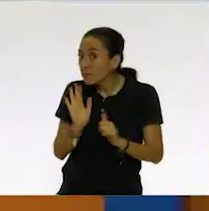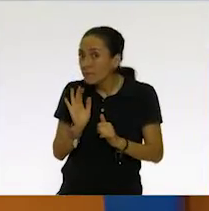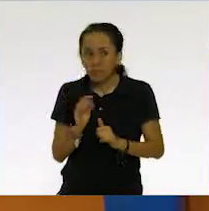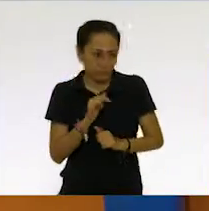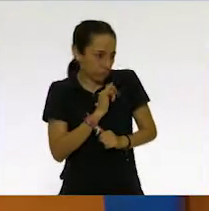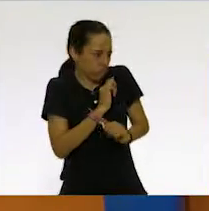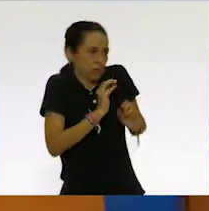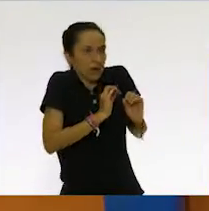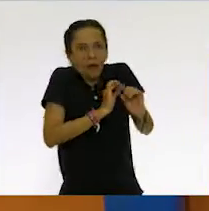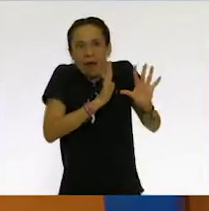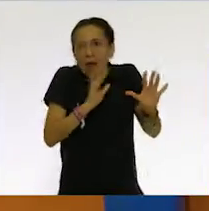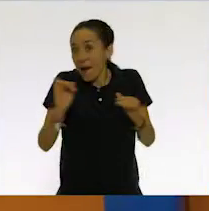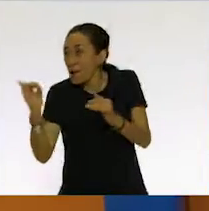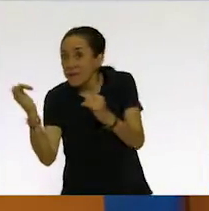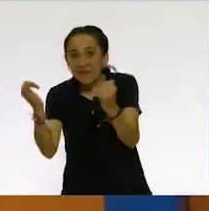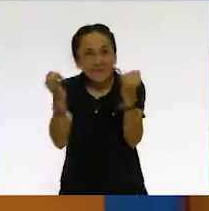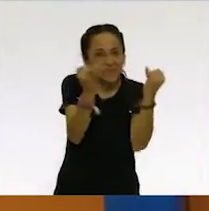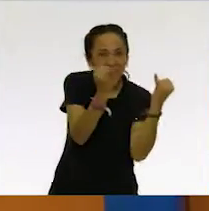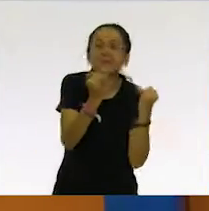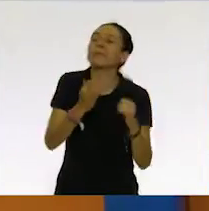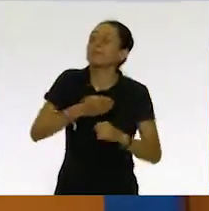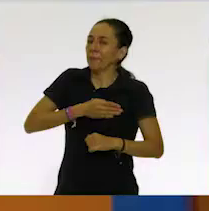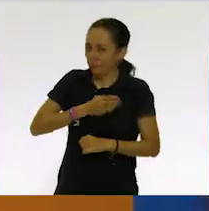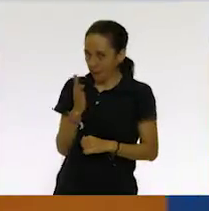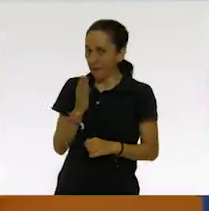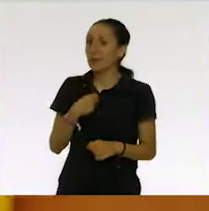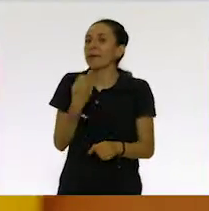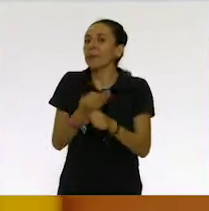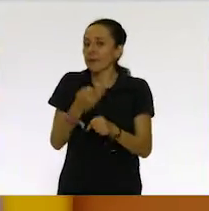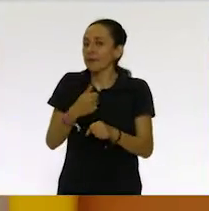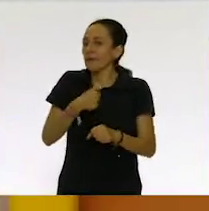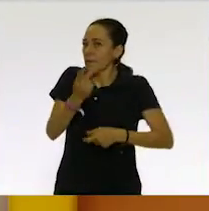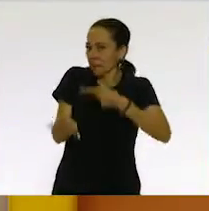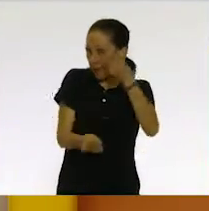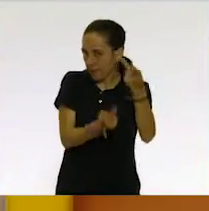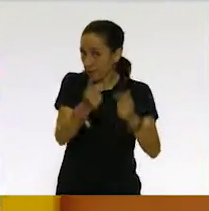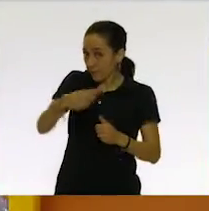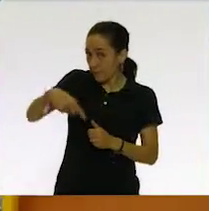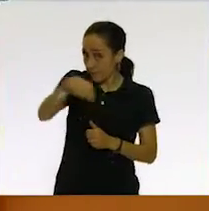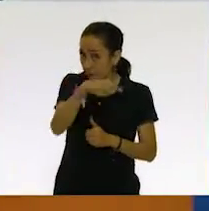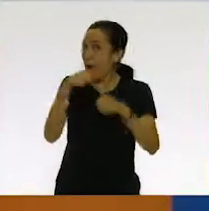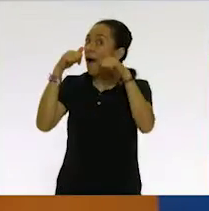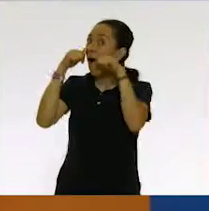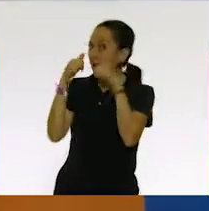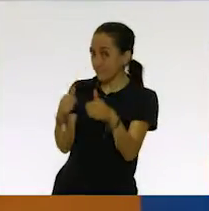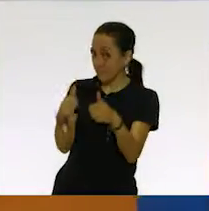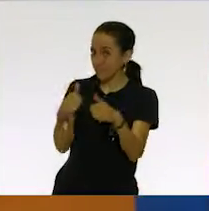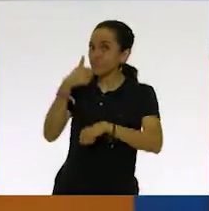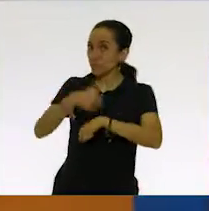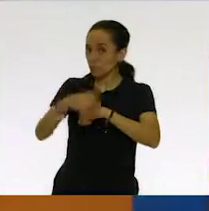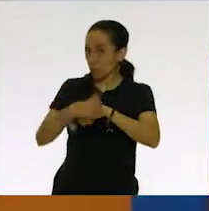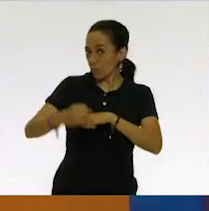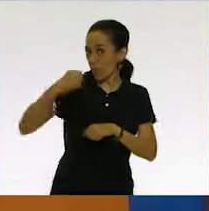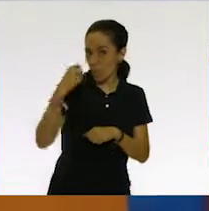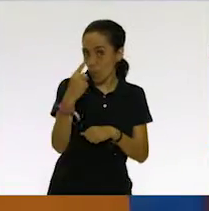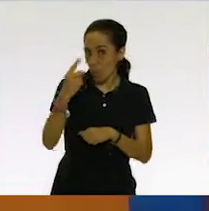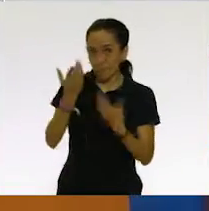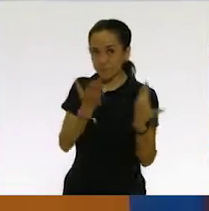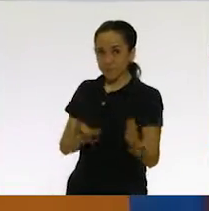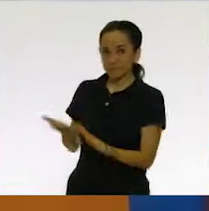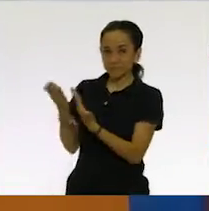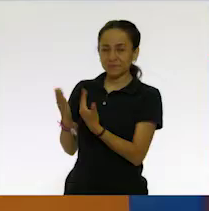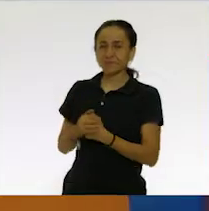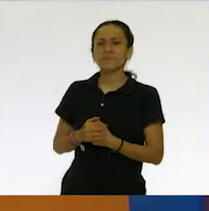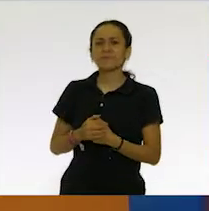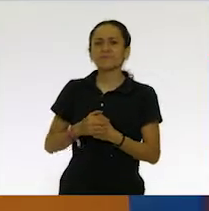pues entonces voy a hacer unas preguntas. Presten mucha atención, porque la primera dice, ¿quién llegó a la entrada